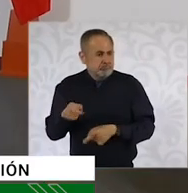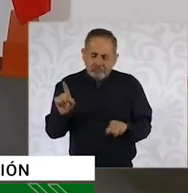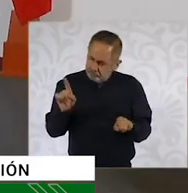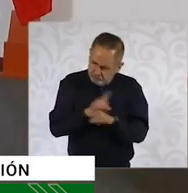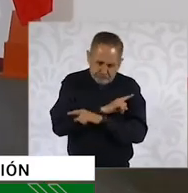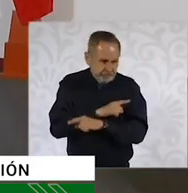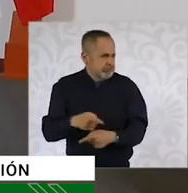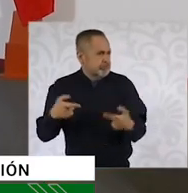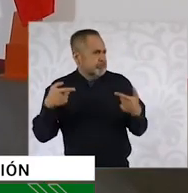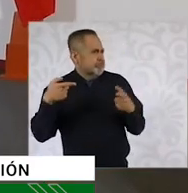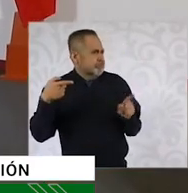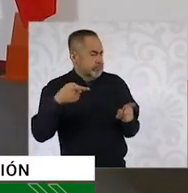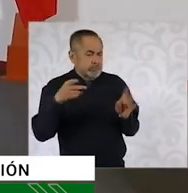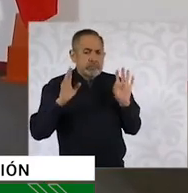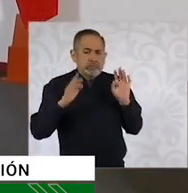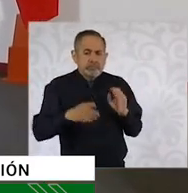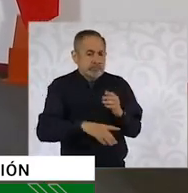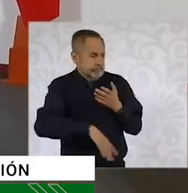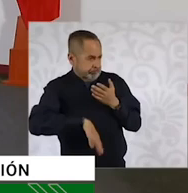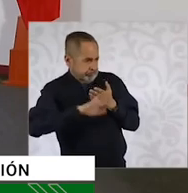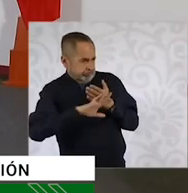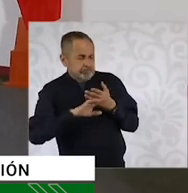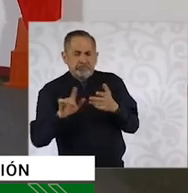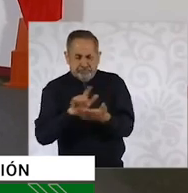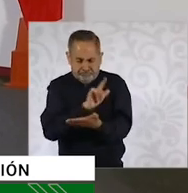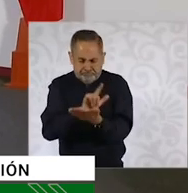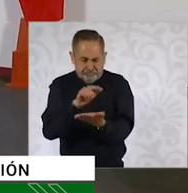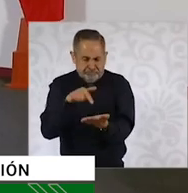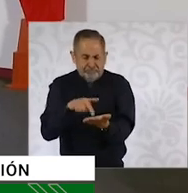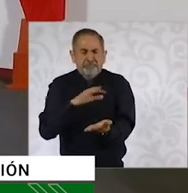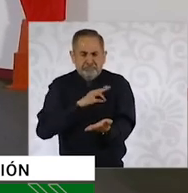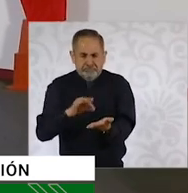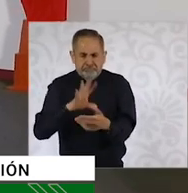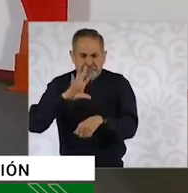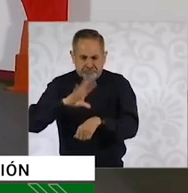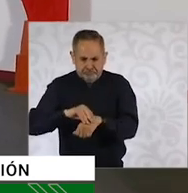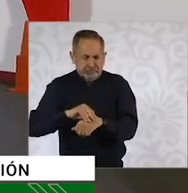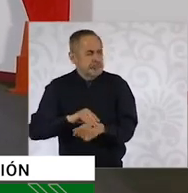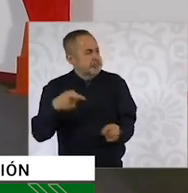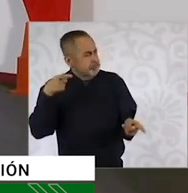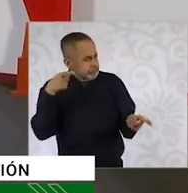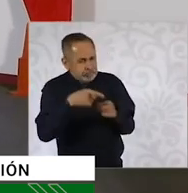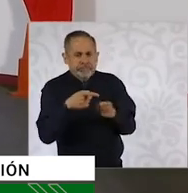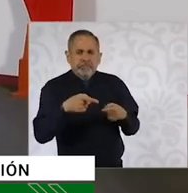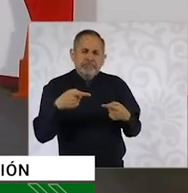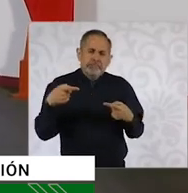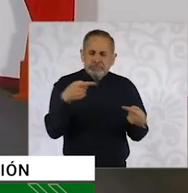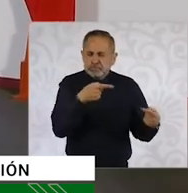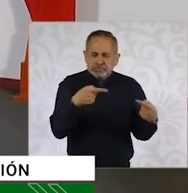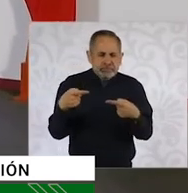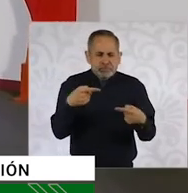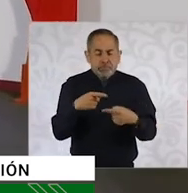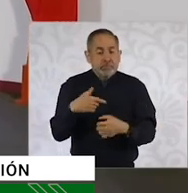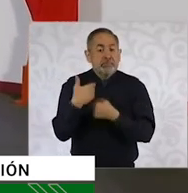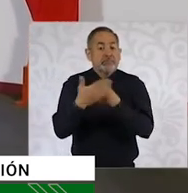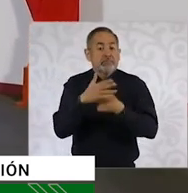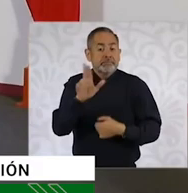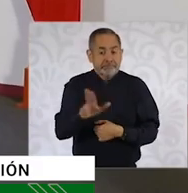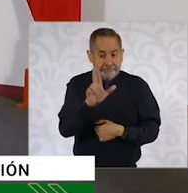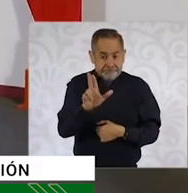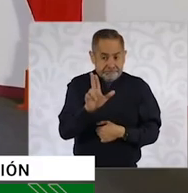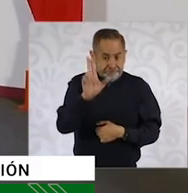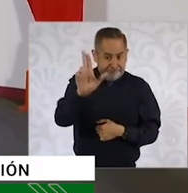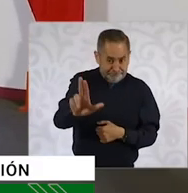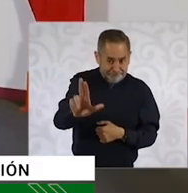dentro del marco de la ley. El martes próximo viene el informe ya del Gabinete de Seguridad.